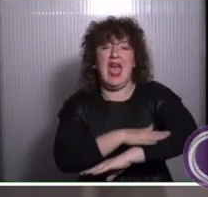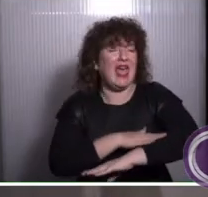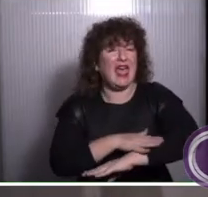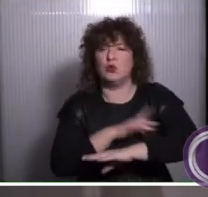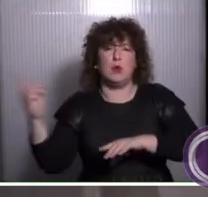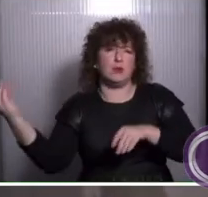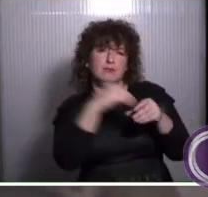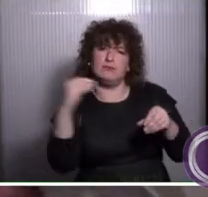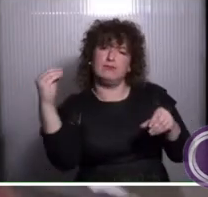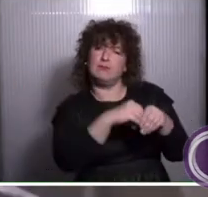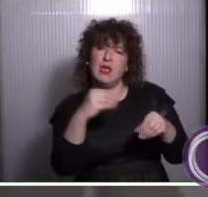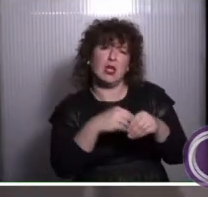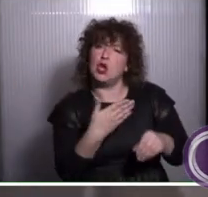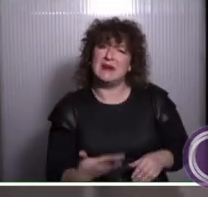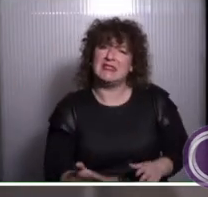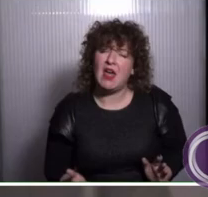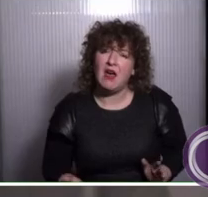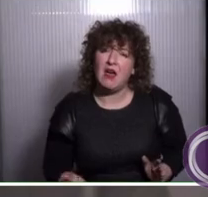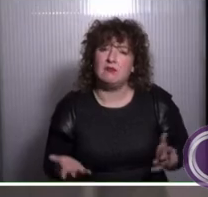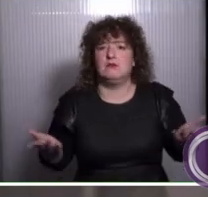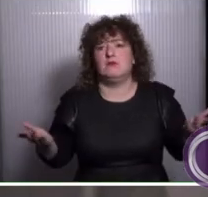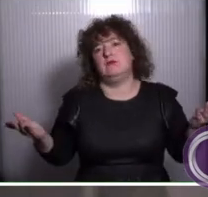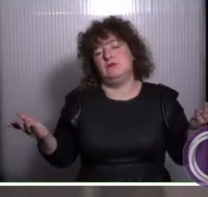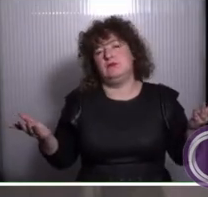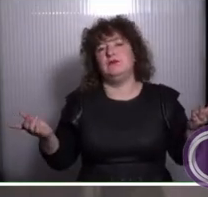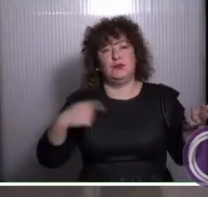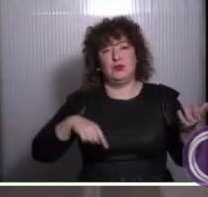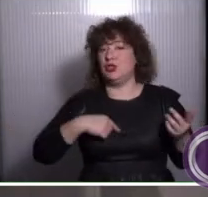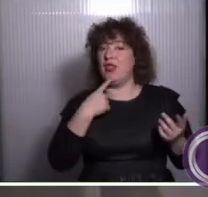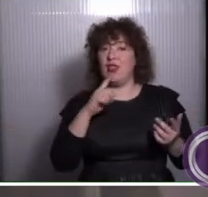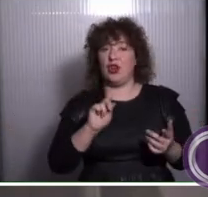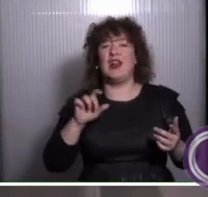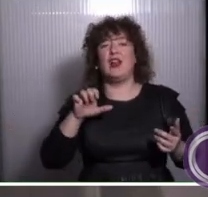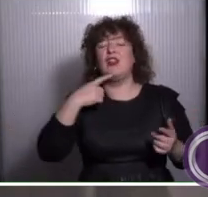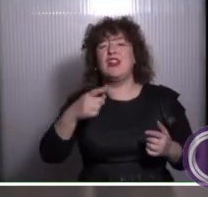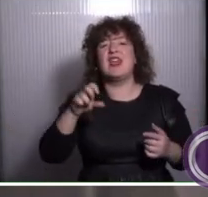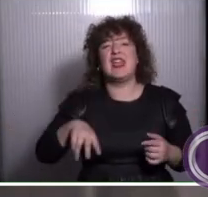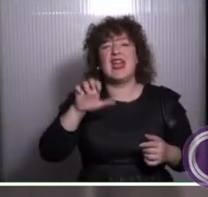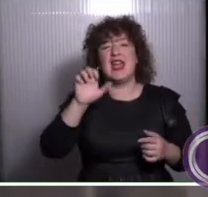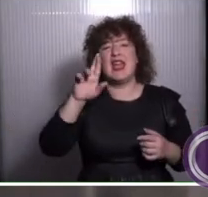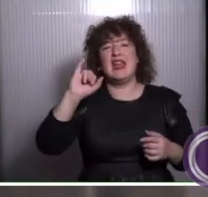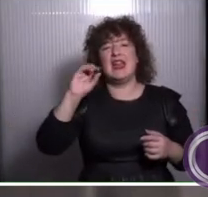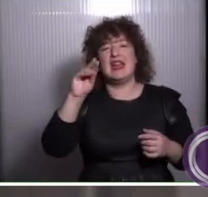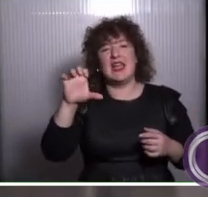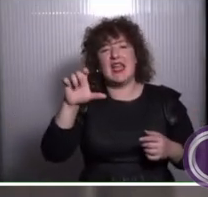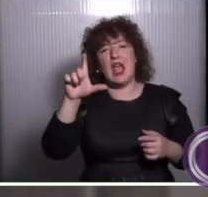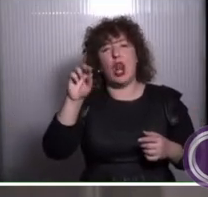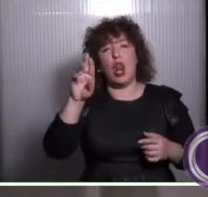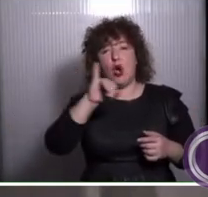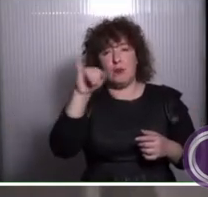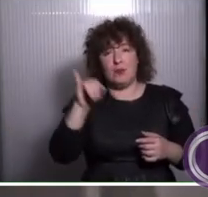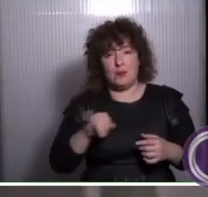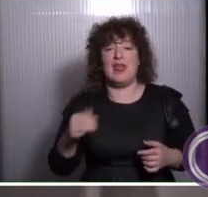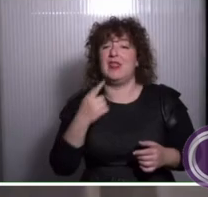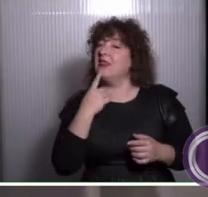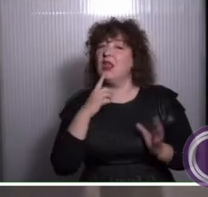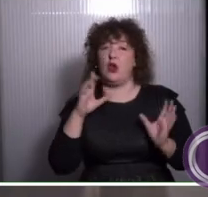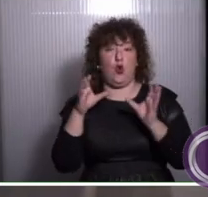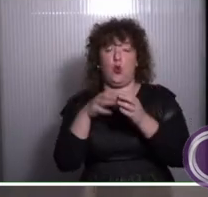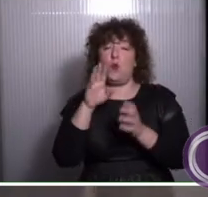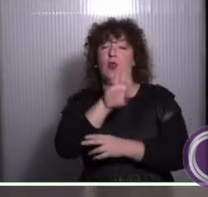esto posible? Pues no lo digo yo, lo dice Enrique López. El Partido Popular tiene el apoyo